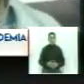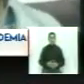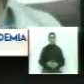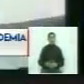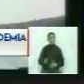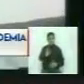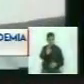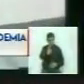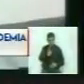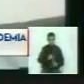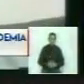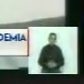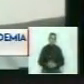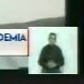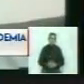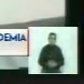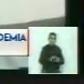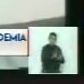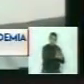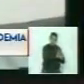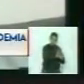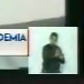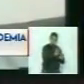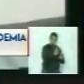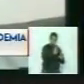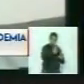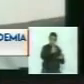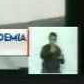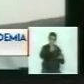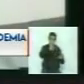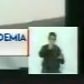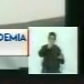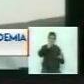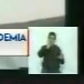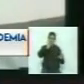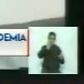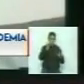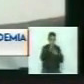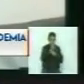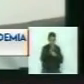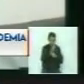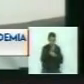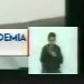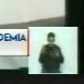Mira, nosotros tuvimos un pico, ¿no? Las personas que no hacen modelos matemáticos hablan